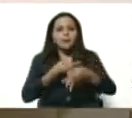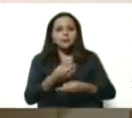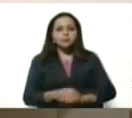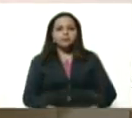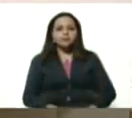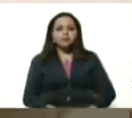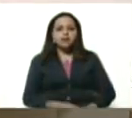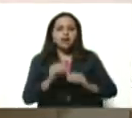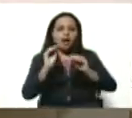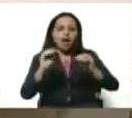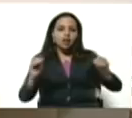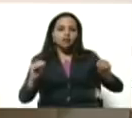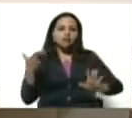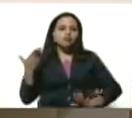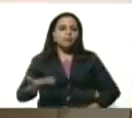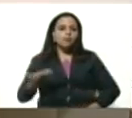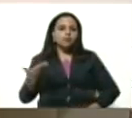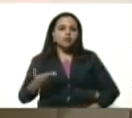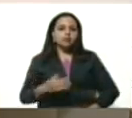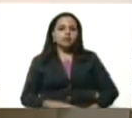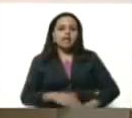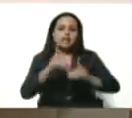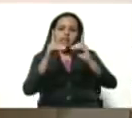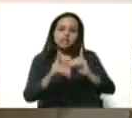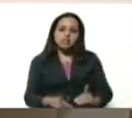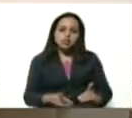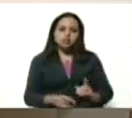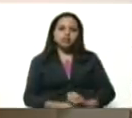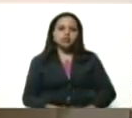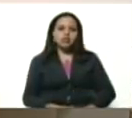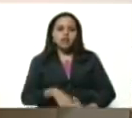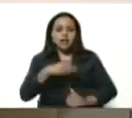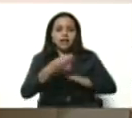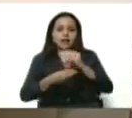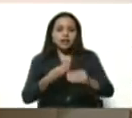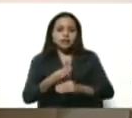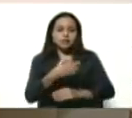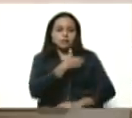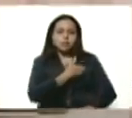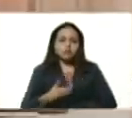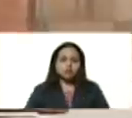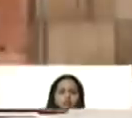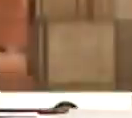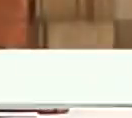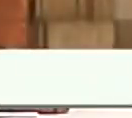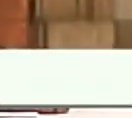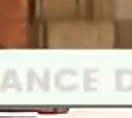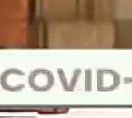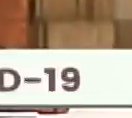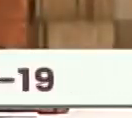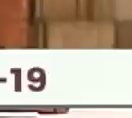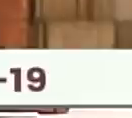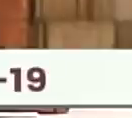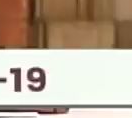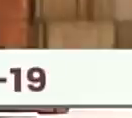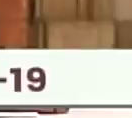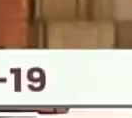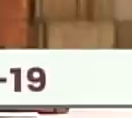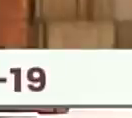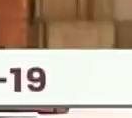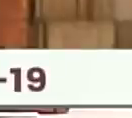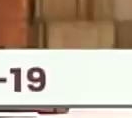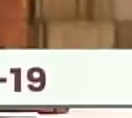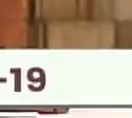son anuncios importantes decisiones que ha tomado el jefe de estado para combatir estas